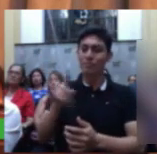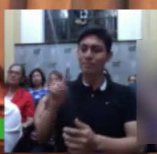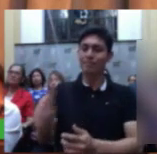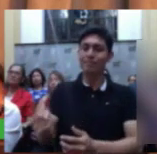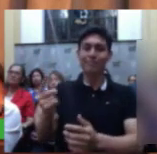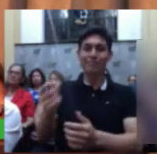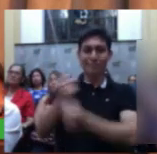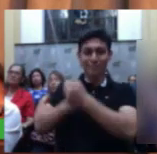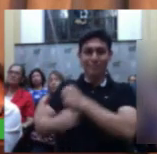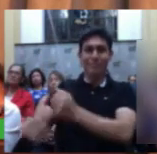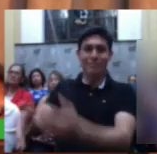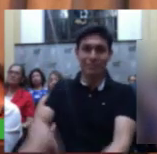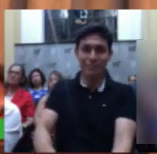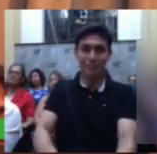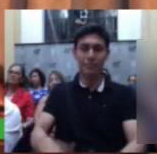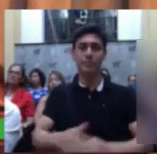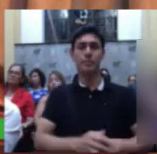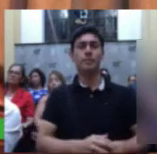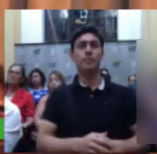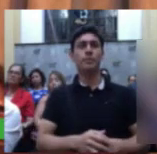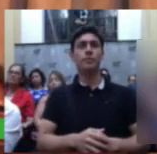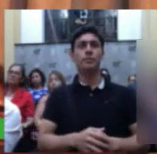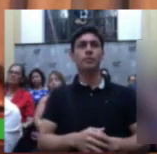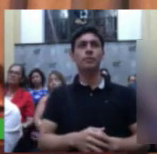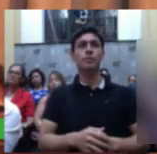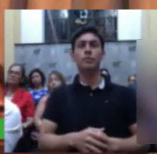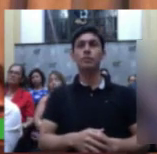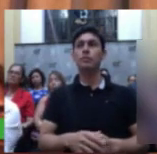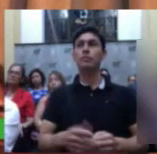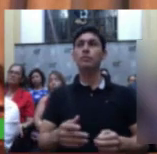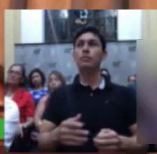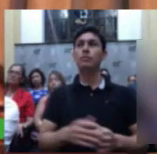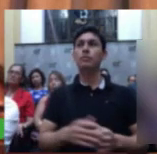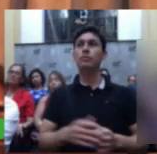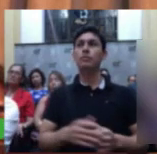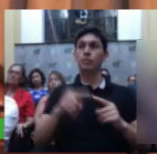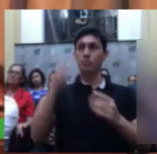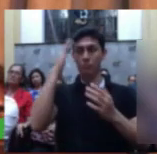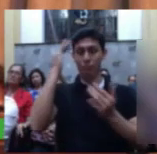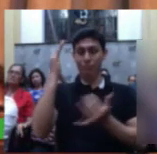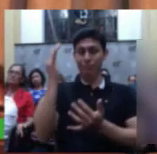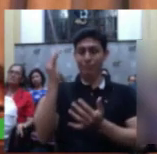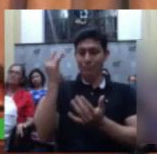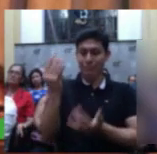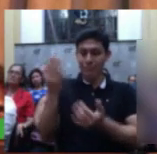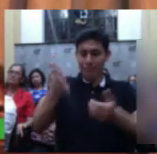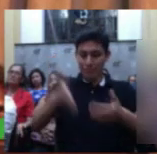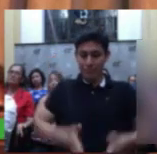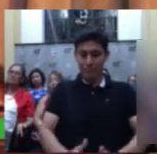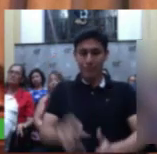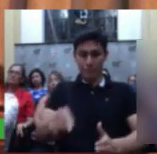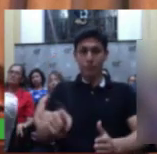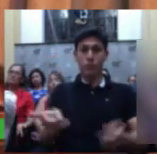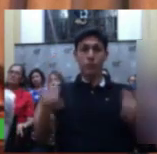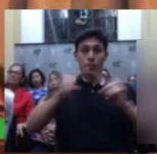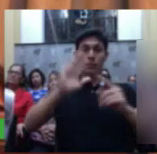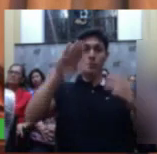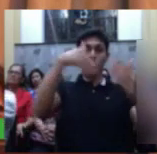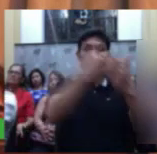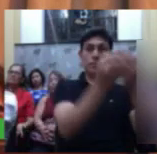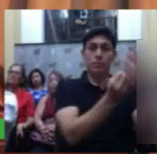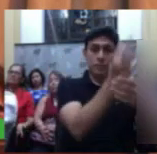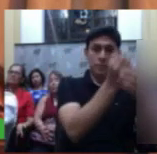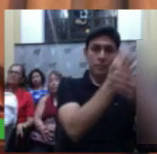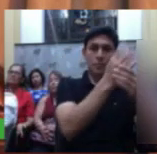continúa con la remembranza. Aunque esperábamos su nacimiento de un momento a otro, cuando llegué a Arequipa no tuve